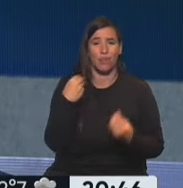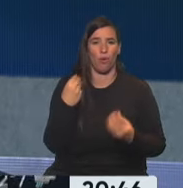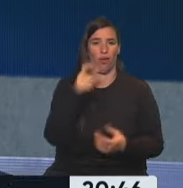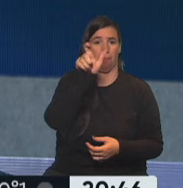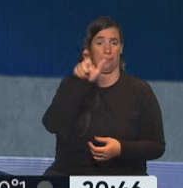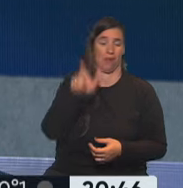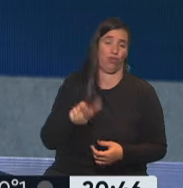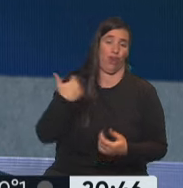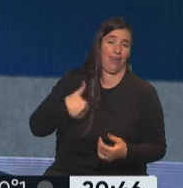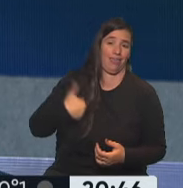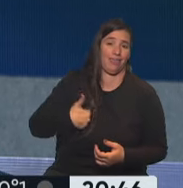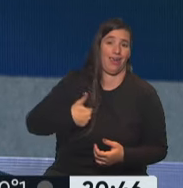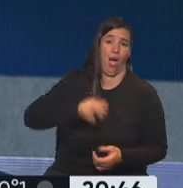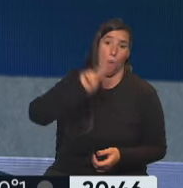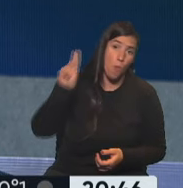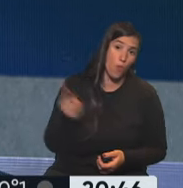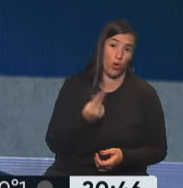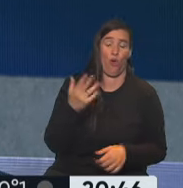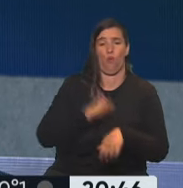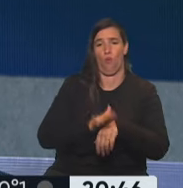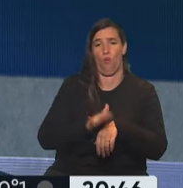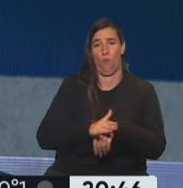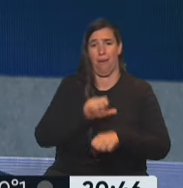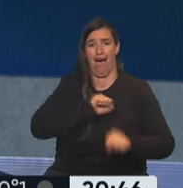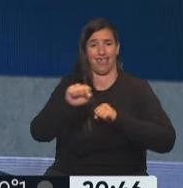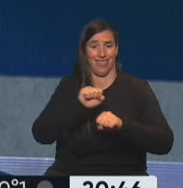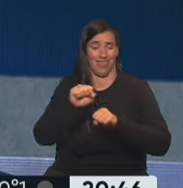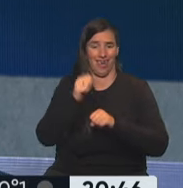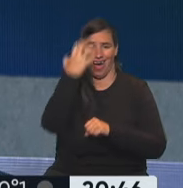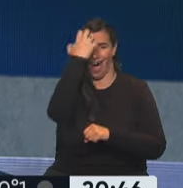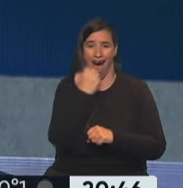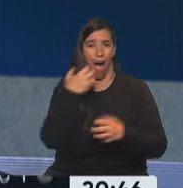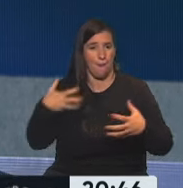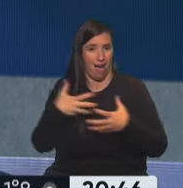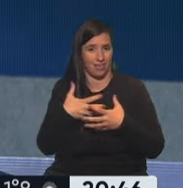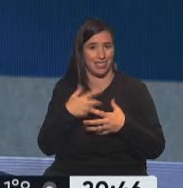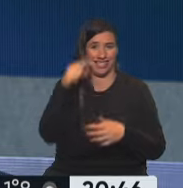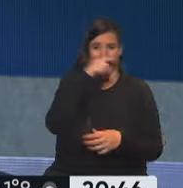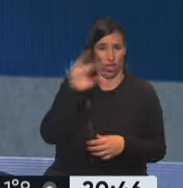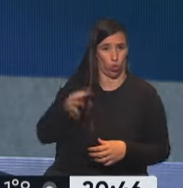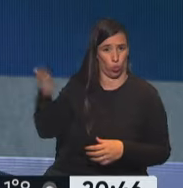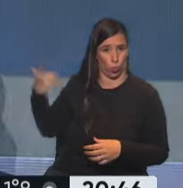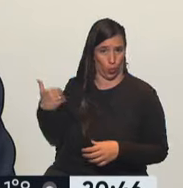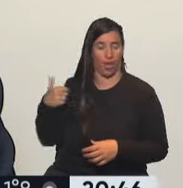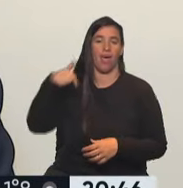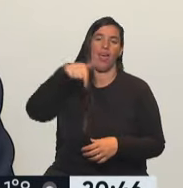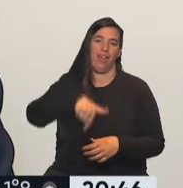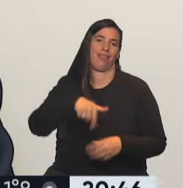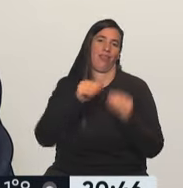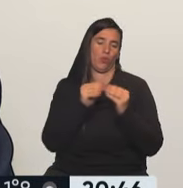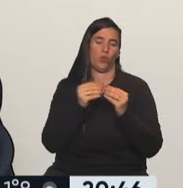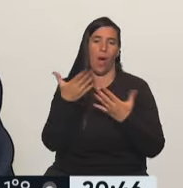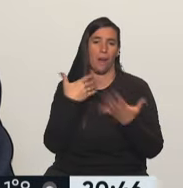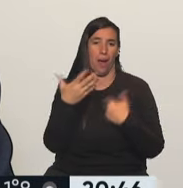de Hamas el pasado 7 de octubre. Sobre este tema hablamos con el embajador de Israel en Argentina.